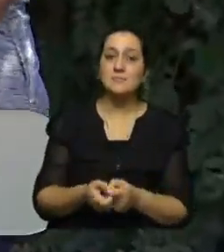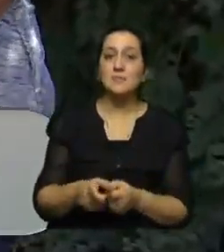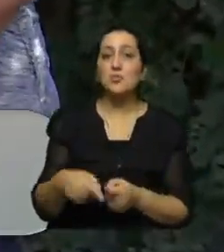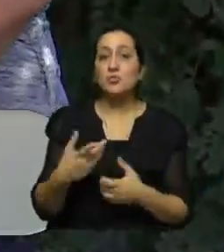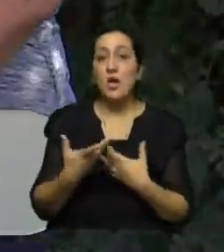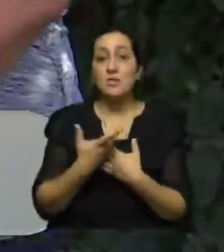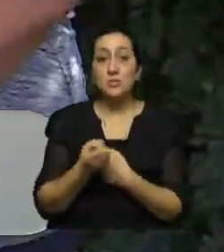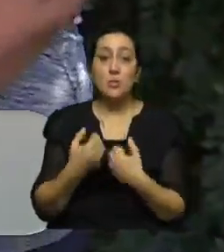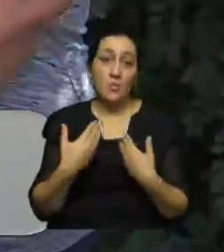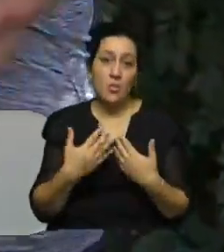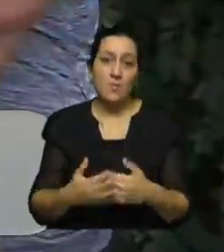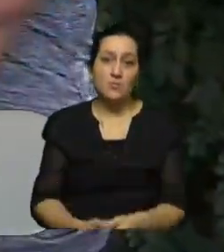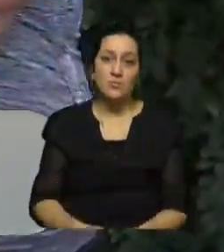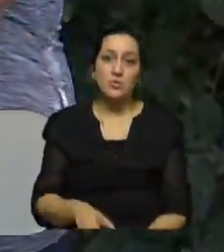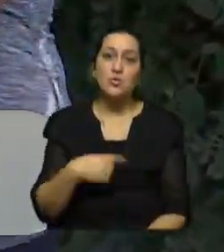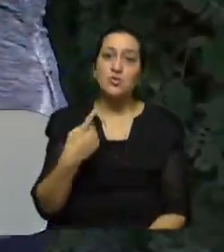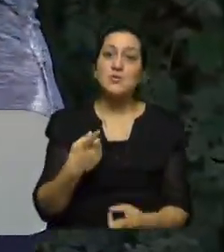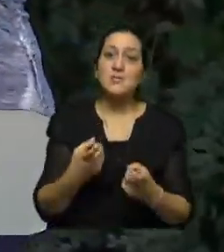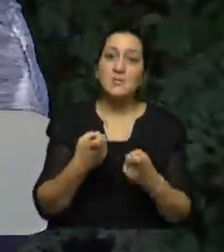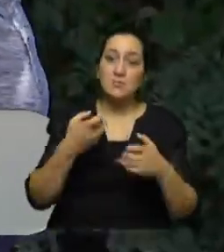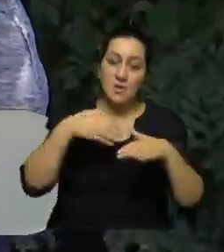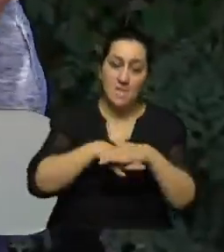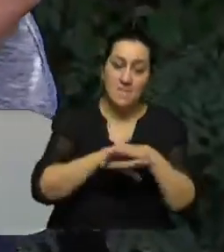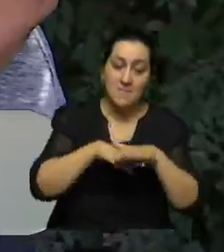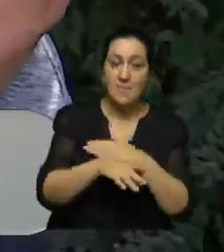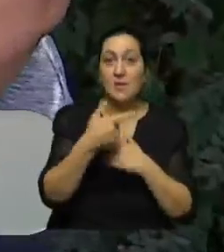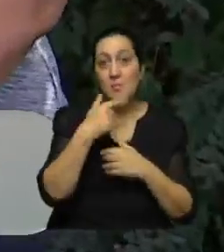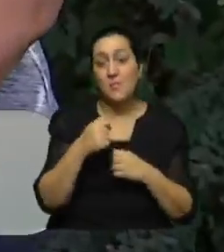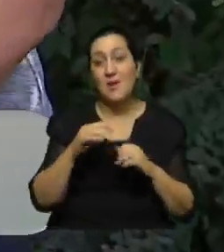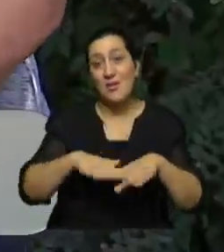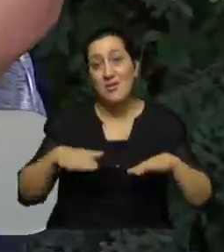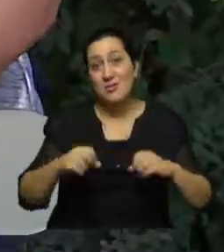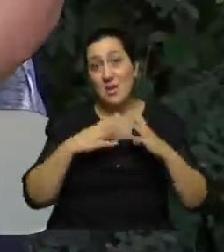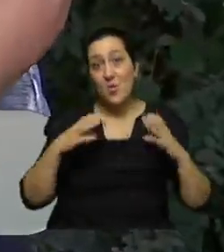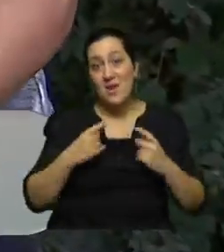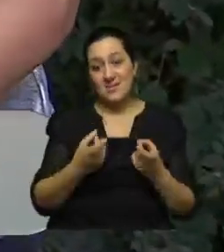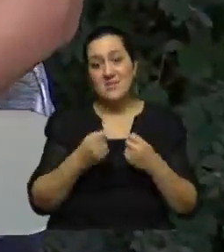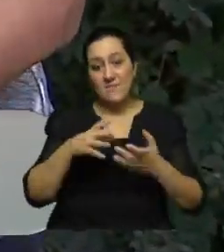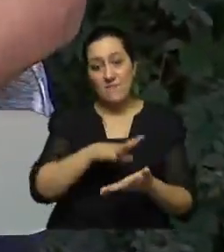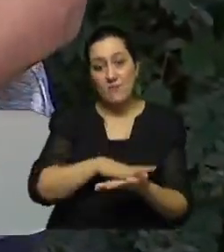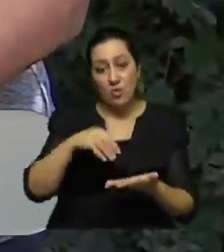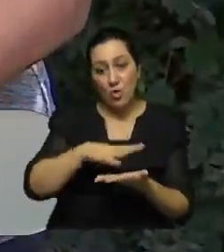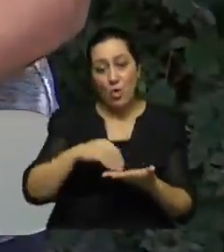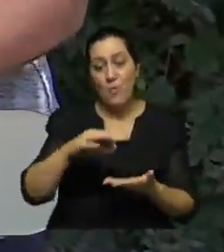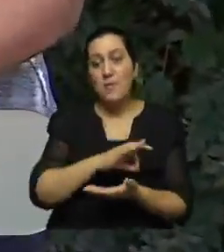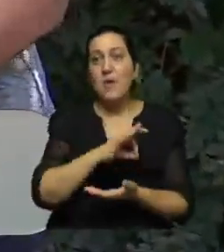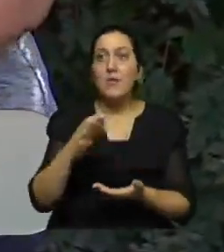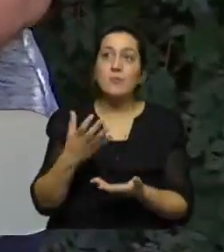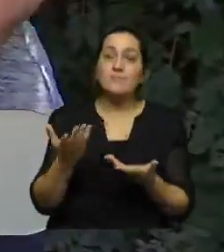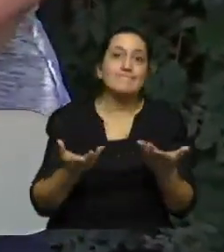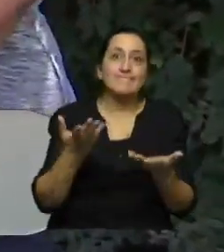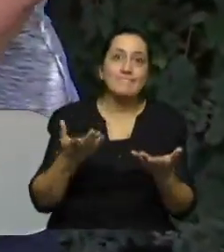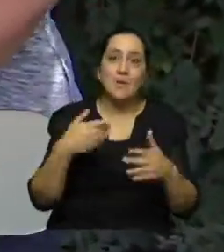que podemos. Y más bien precisamos eso por el tema de los chiquilines de la escuela, el trabajo, que precisan fotocopia, precisan, a veces no pueden sacar y todo